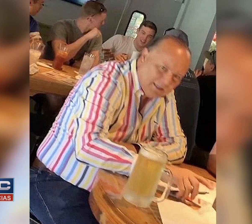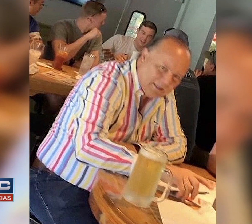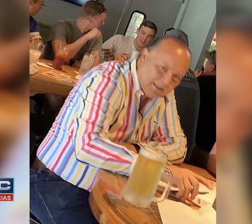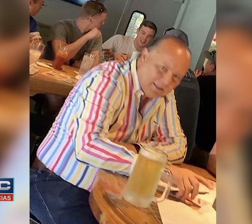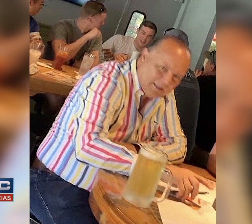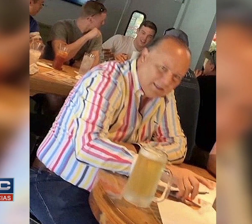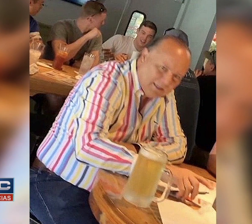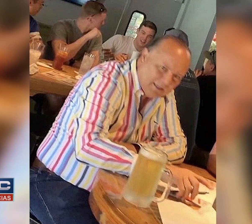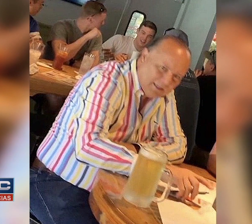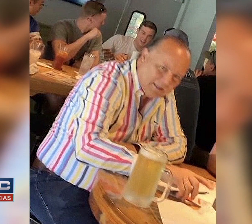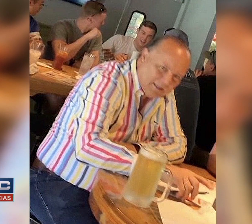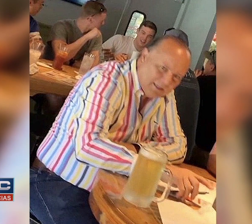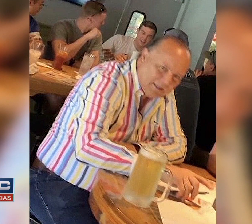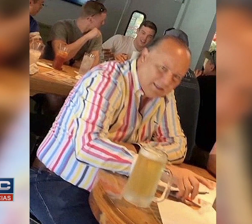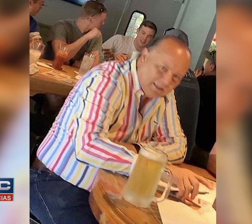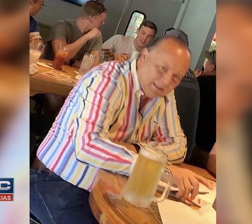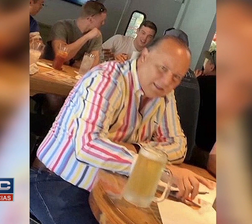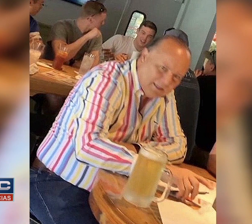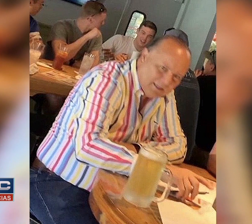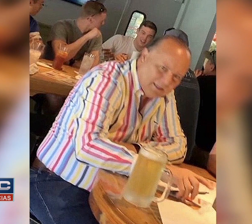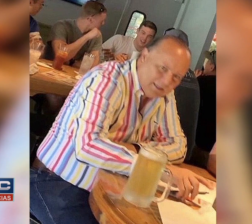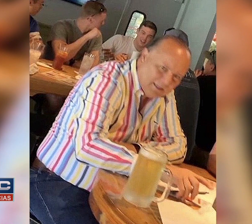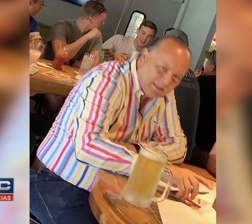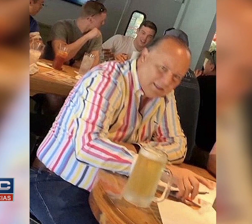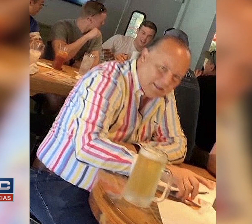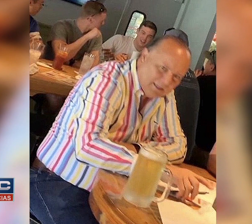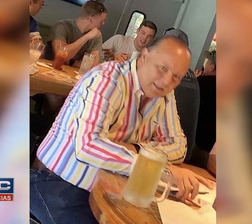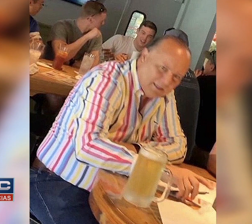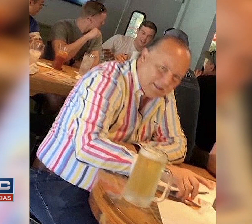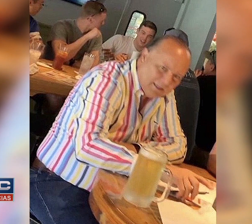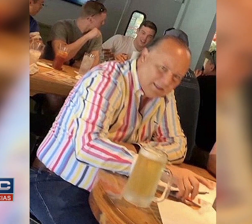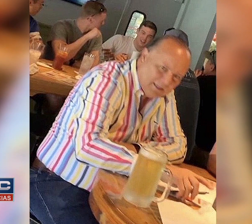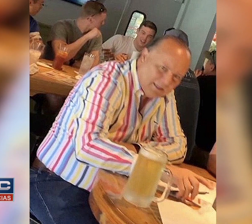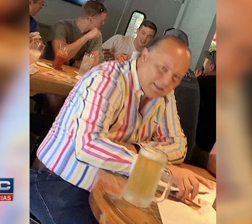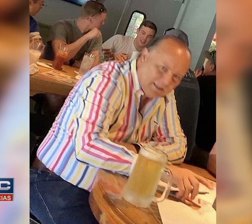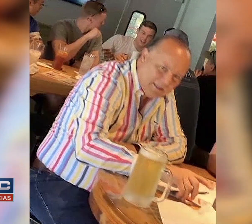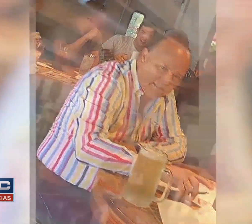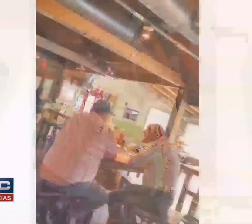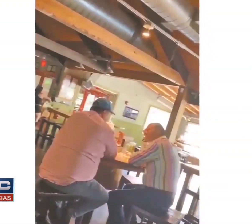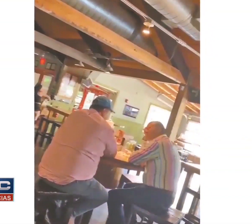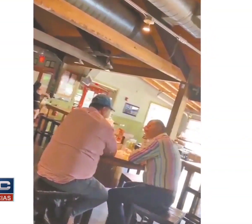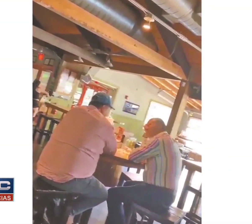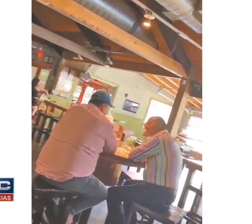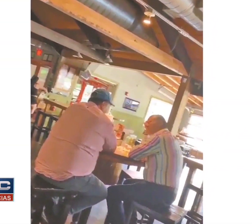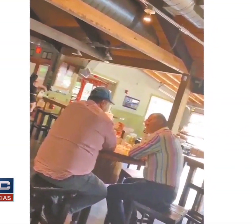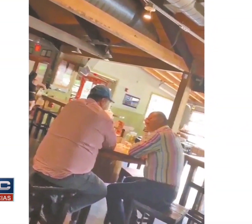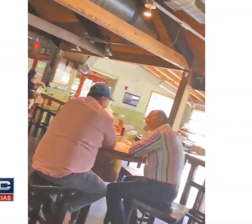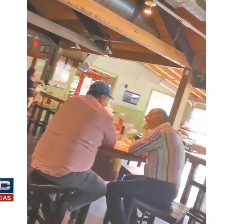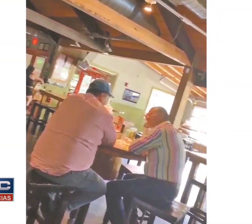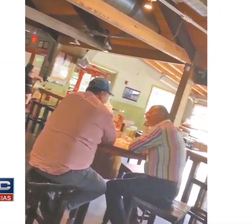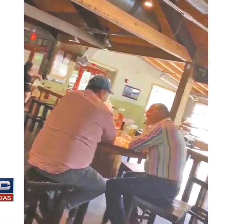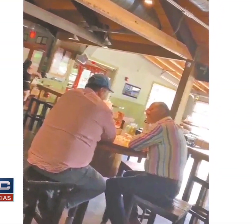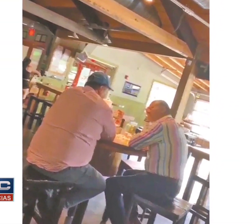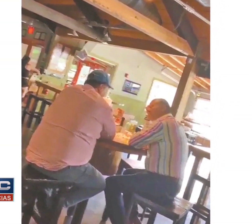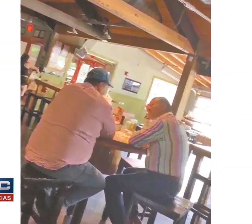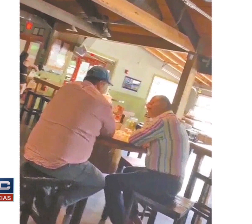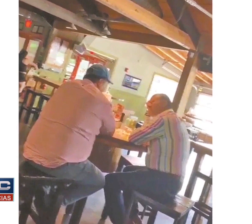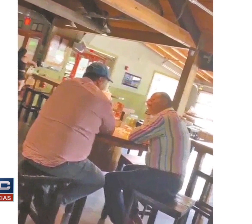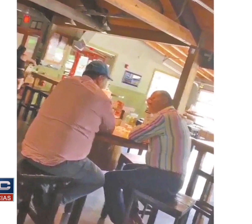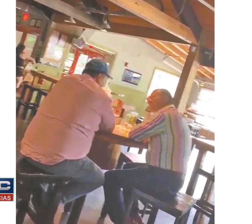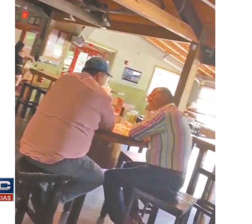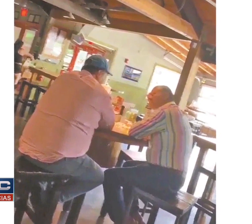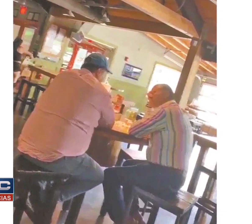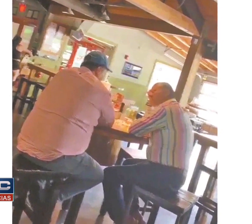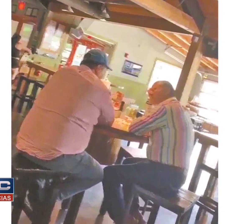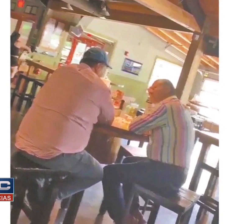cotidianamente. Se mencionó que colabora con la autoridad norteamericana. César Duarte mantiene una ficha roja en la Interpol, en donde se han ido